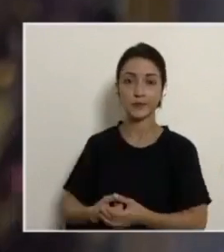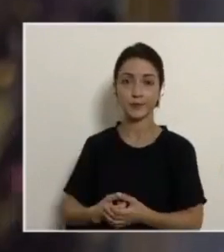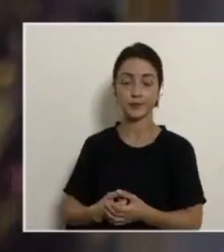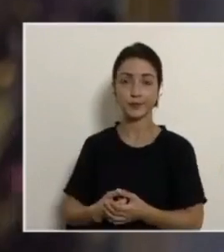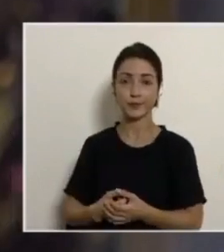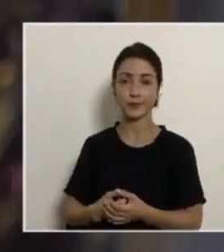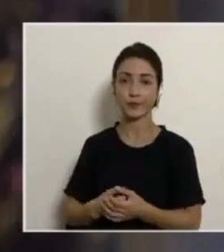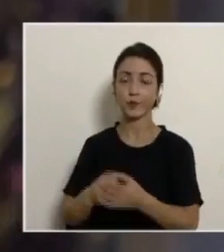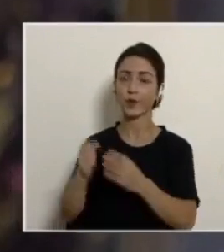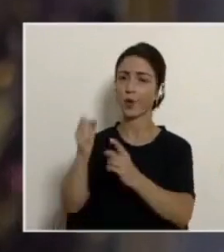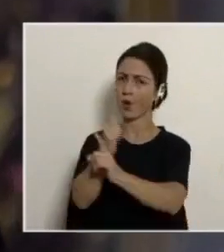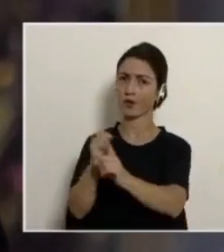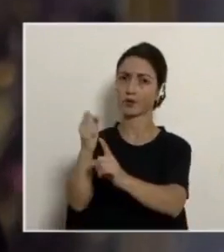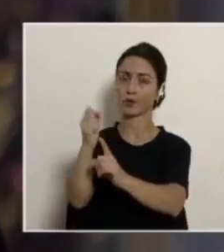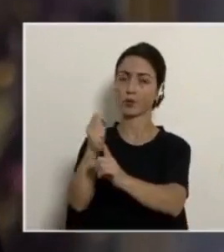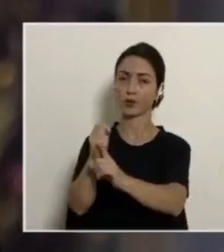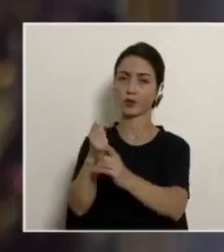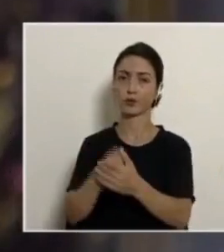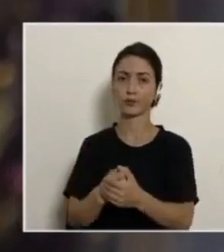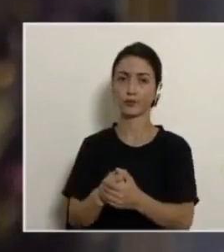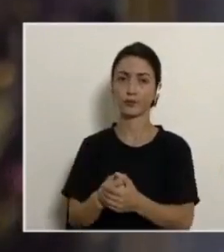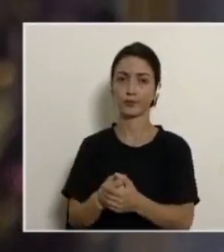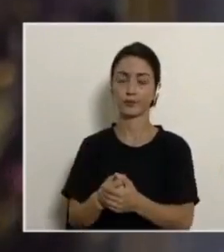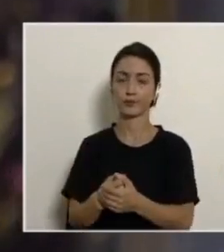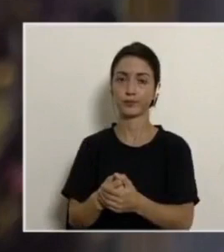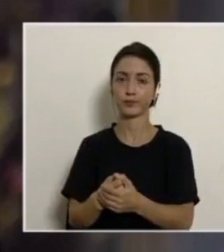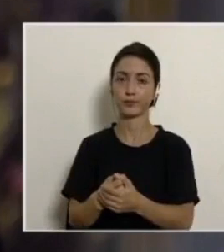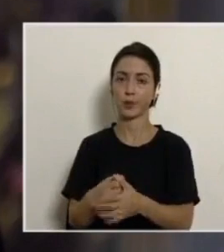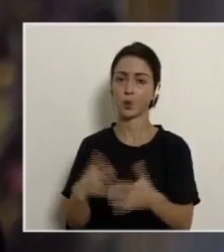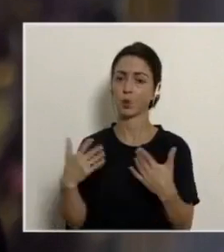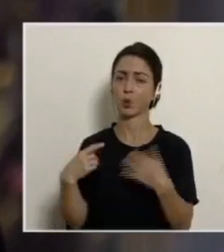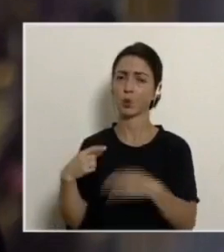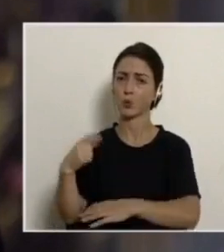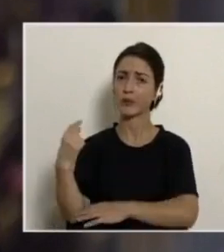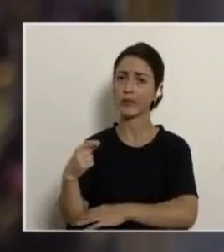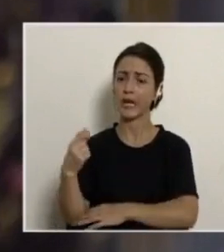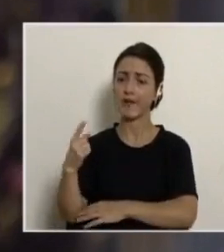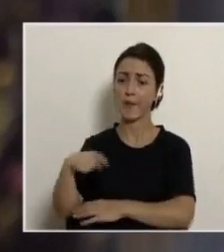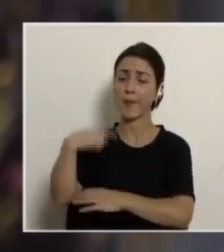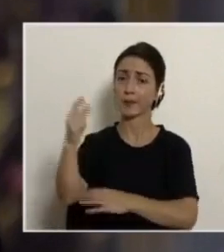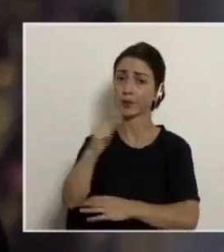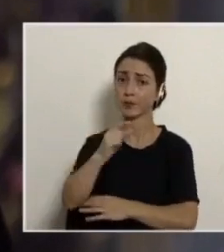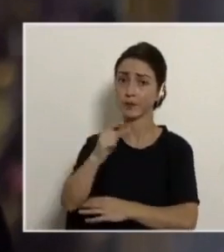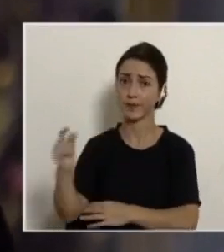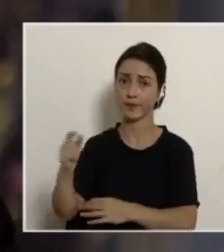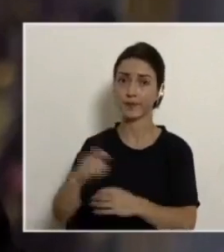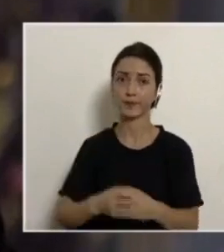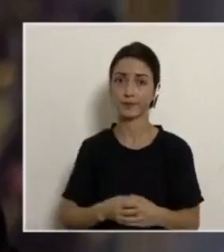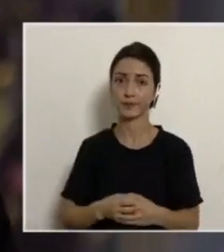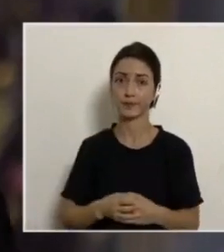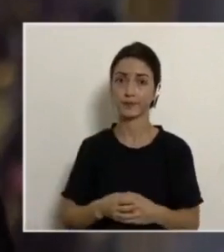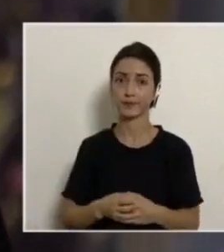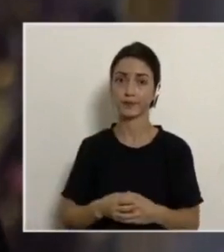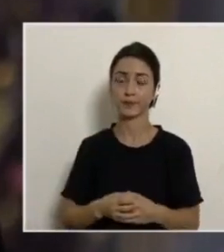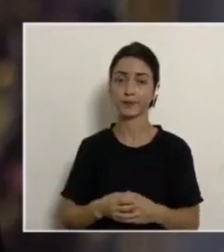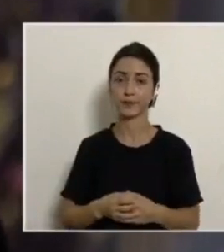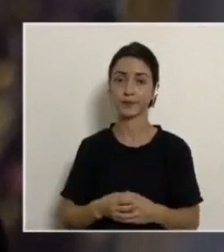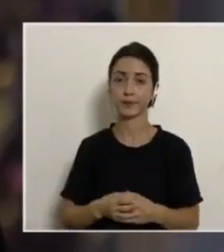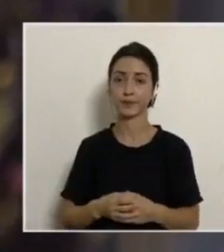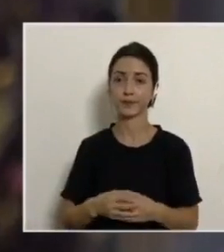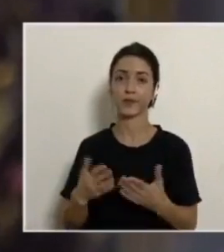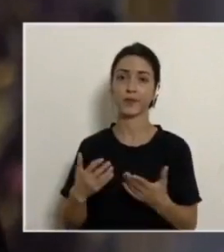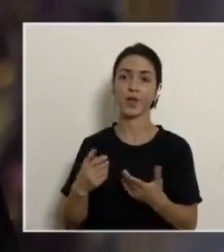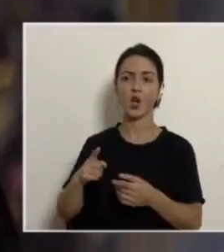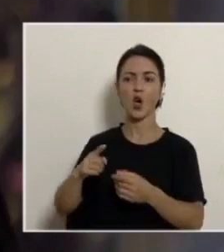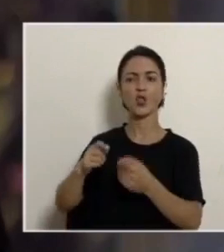una situación de veras sumamente grave para las próximas semanas. Amén de